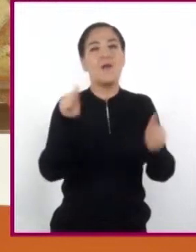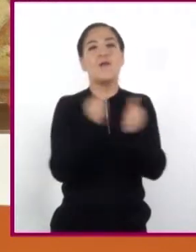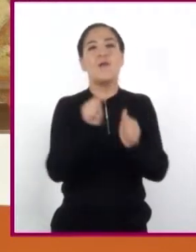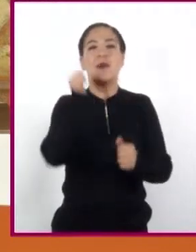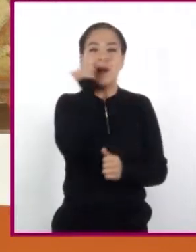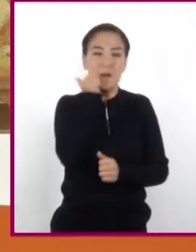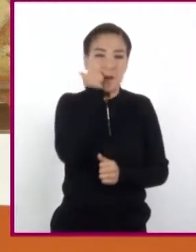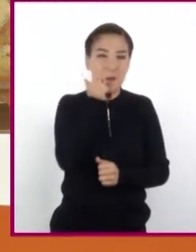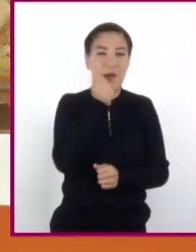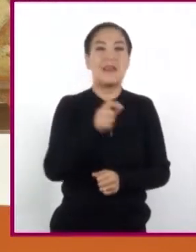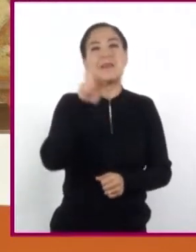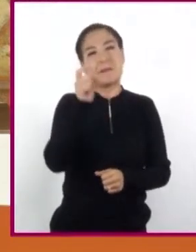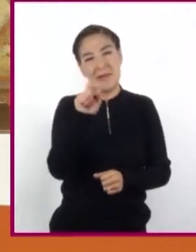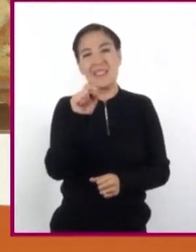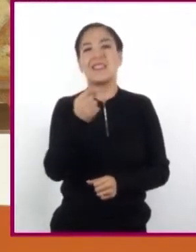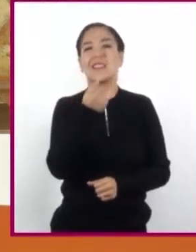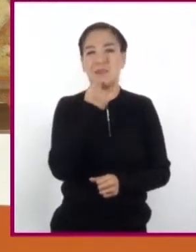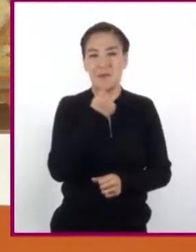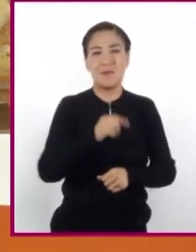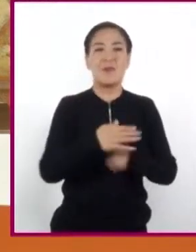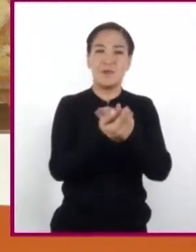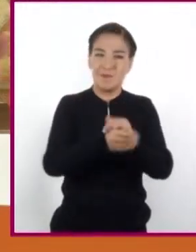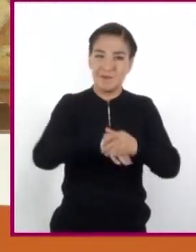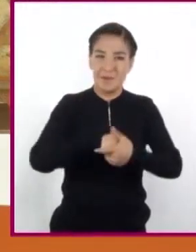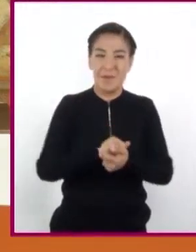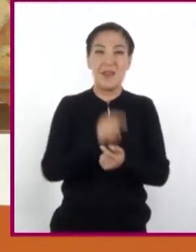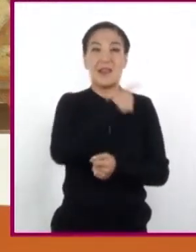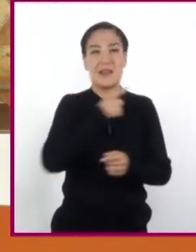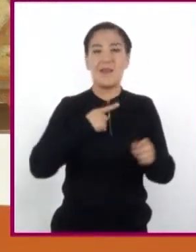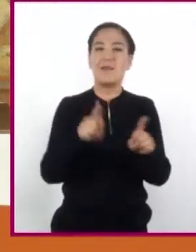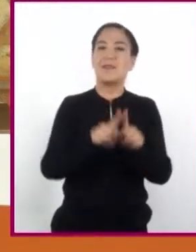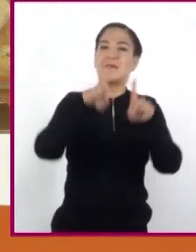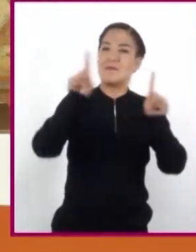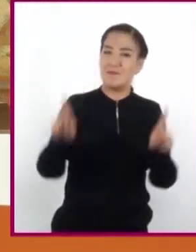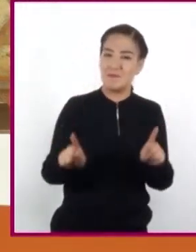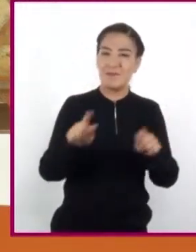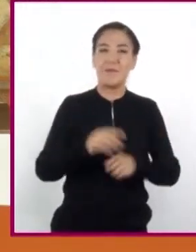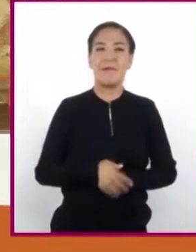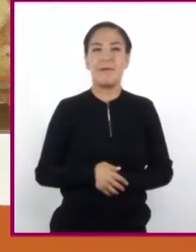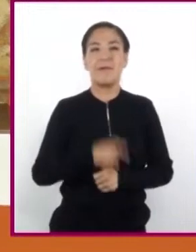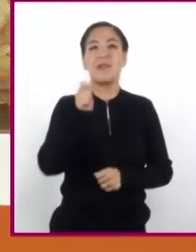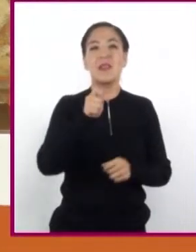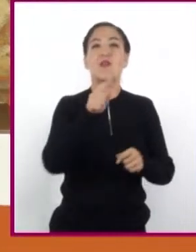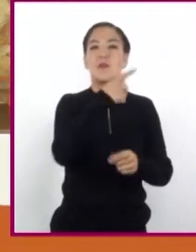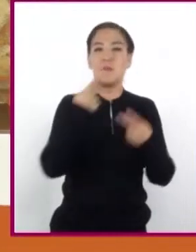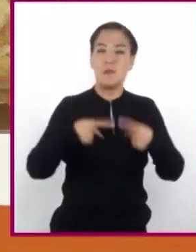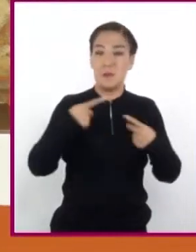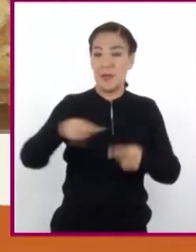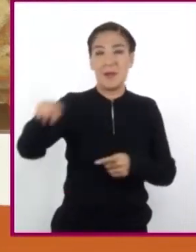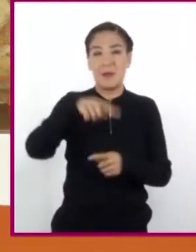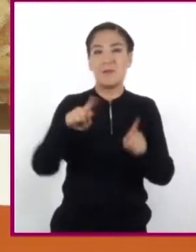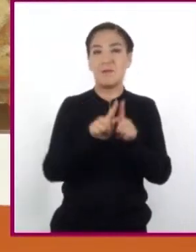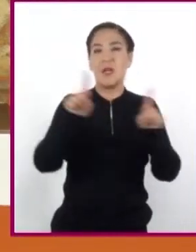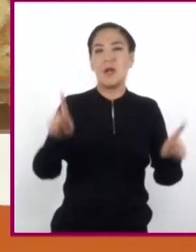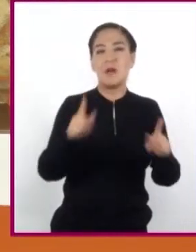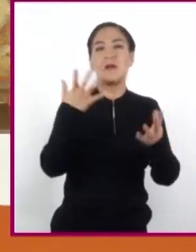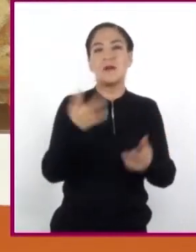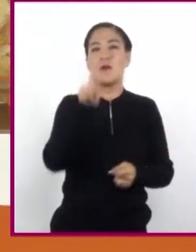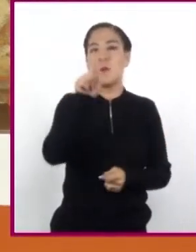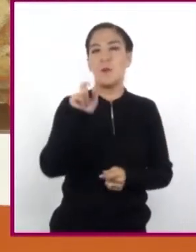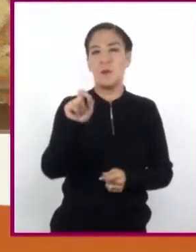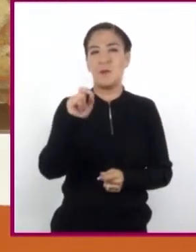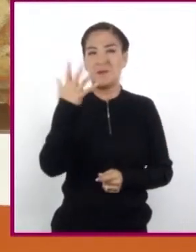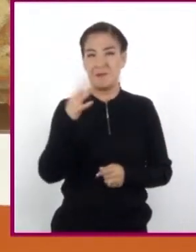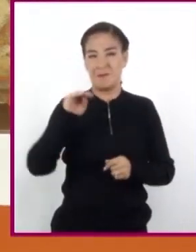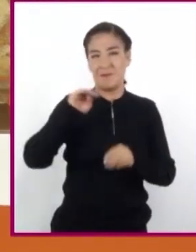jabón, al menos 20 segundos. Mantener la sana distancia, es decir, alejarse de los demás por lo menos